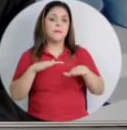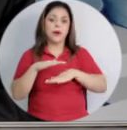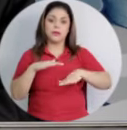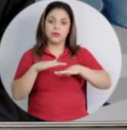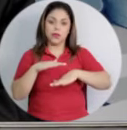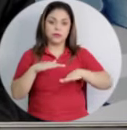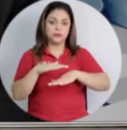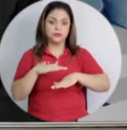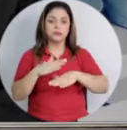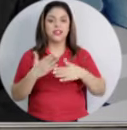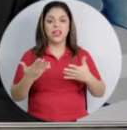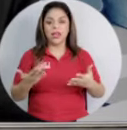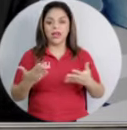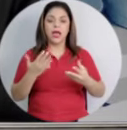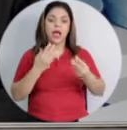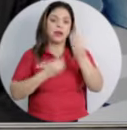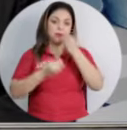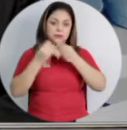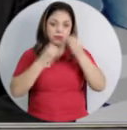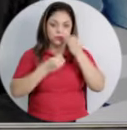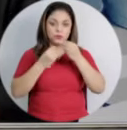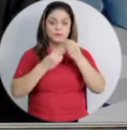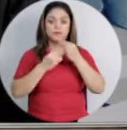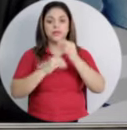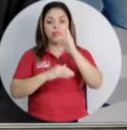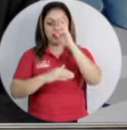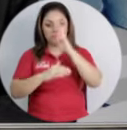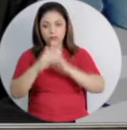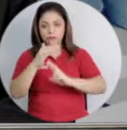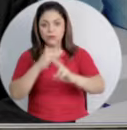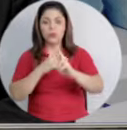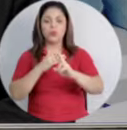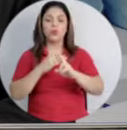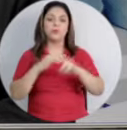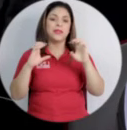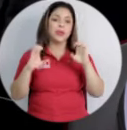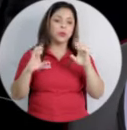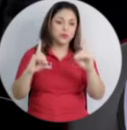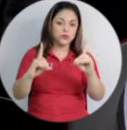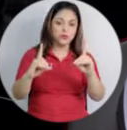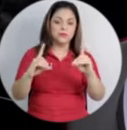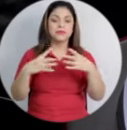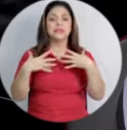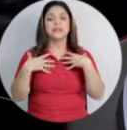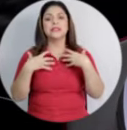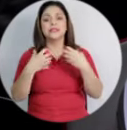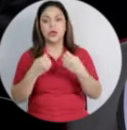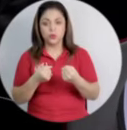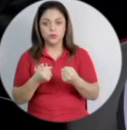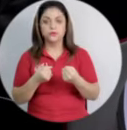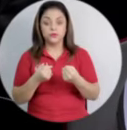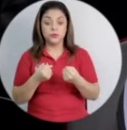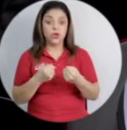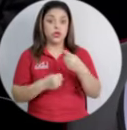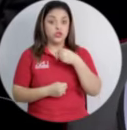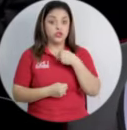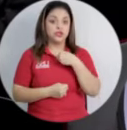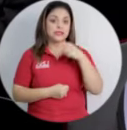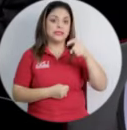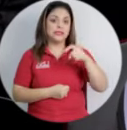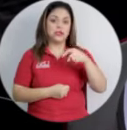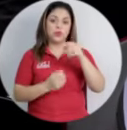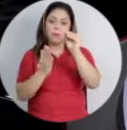básicas. De alimentación, sí, de refugio, de educación, de salud. Y entonces yo